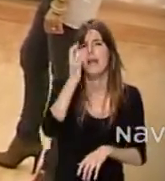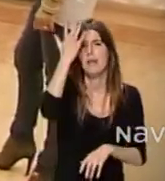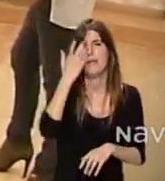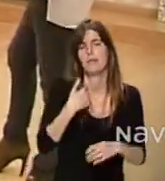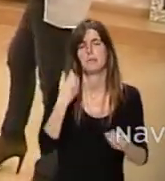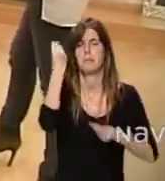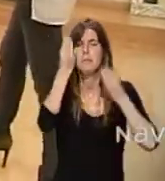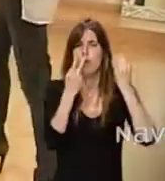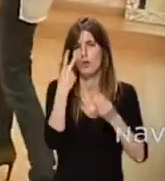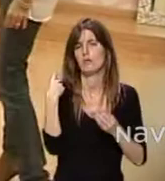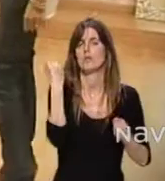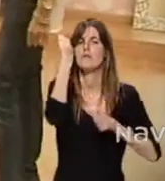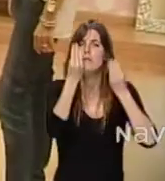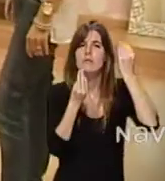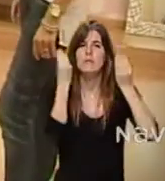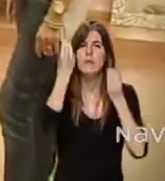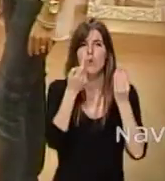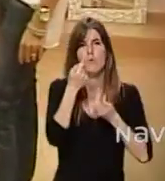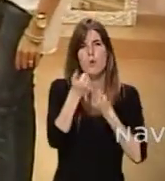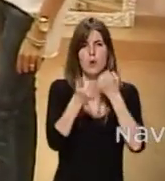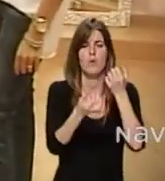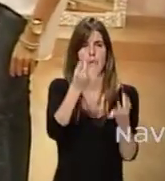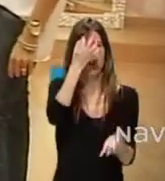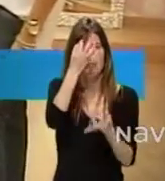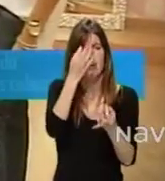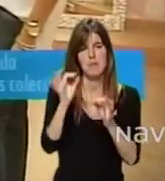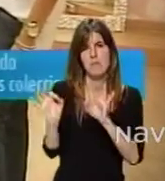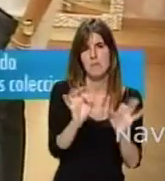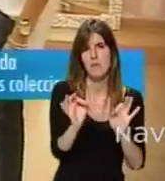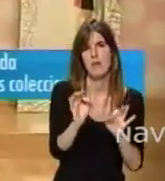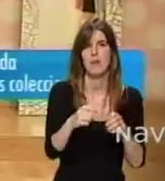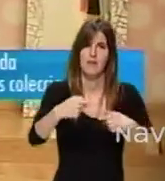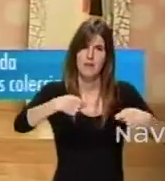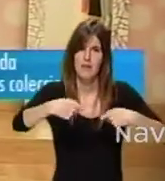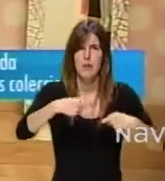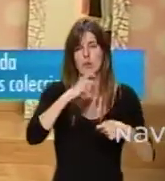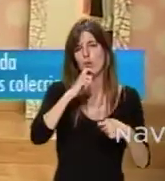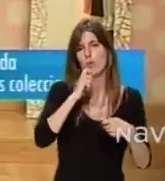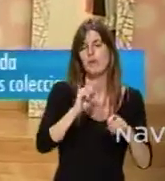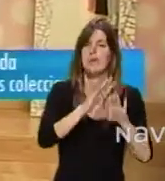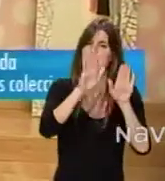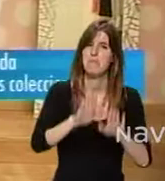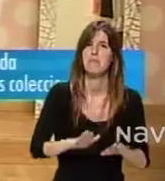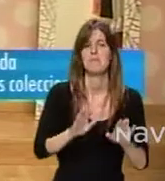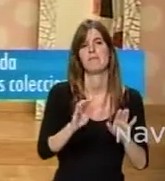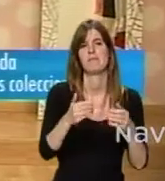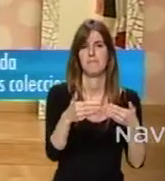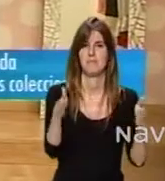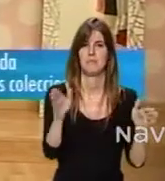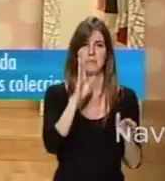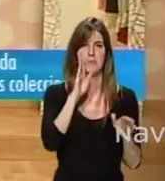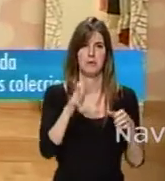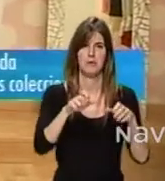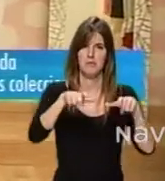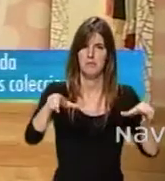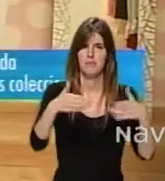y poco a poco hemos ido dándole un poco más forma, diseñándola también, hasta crear un poco este espacio. Surgió un